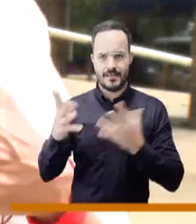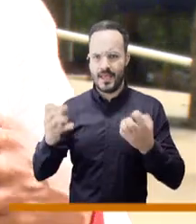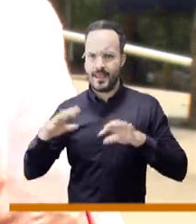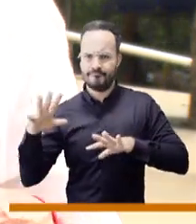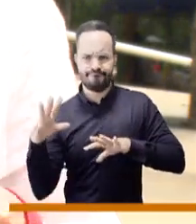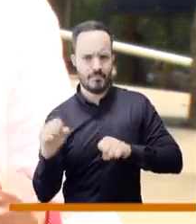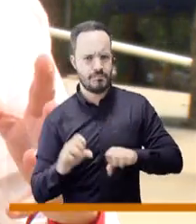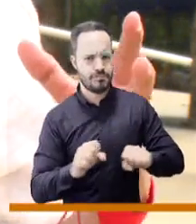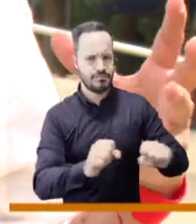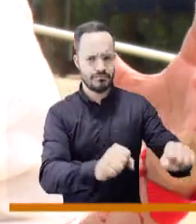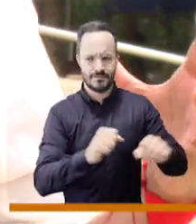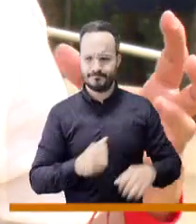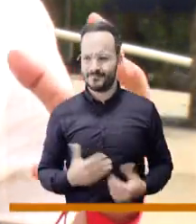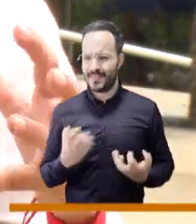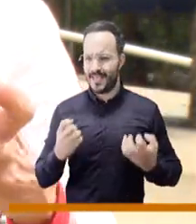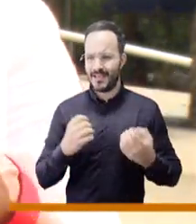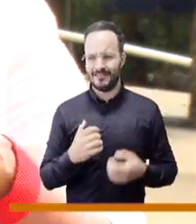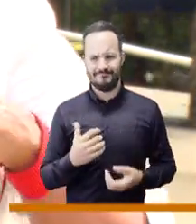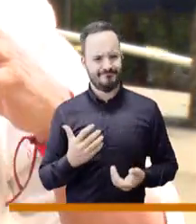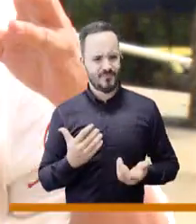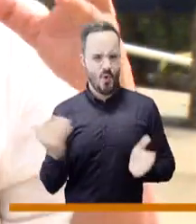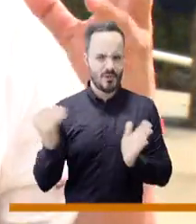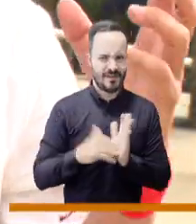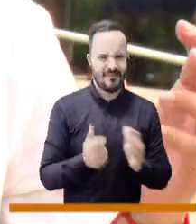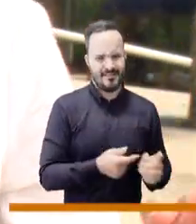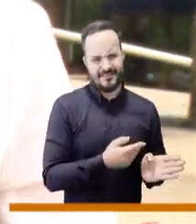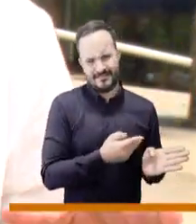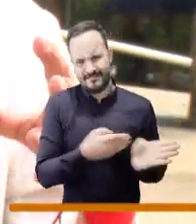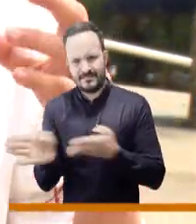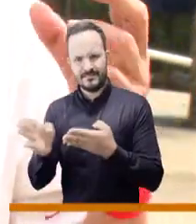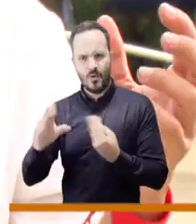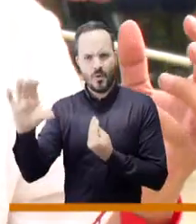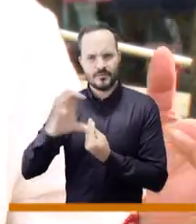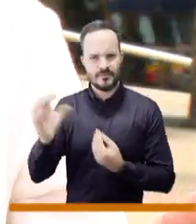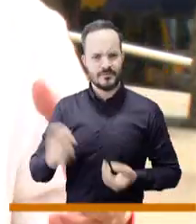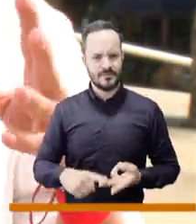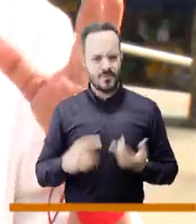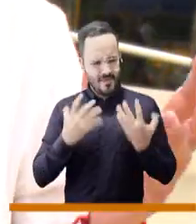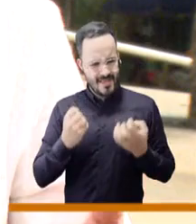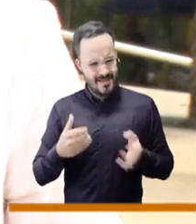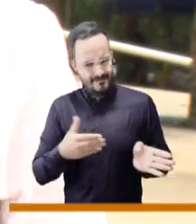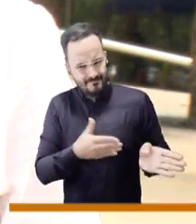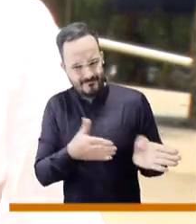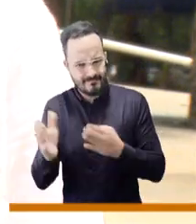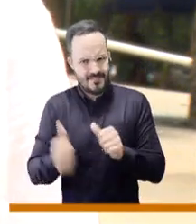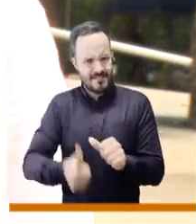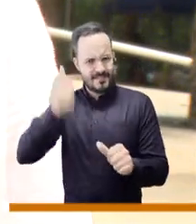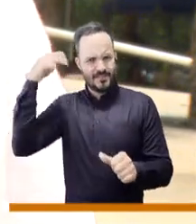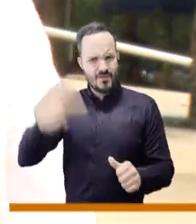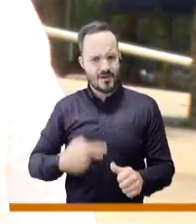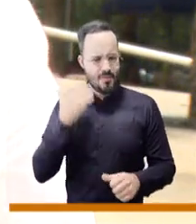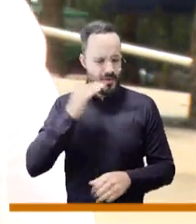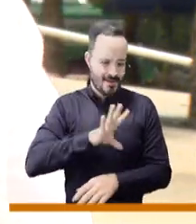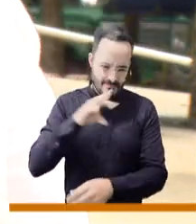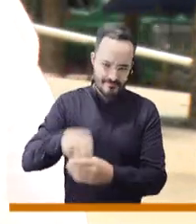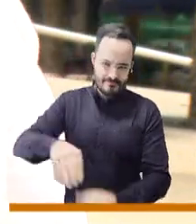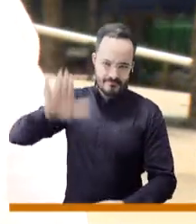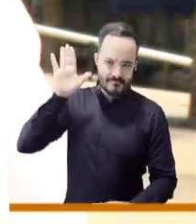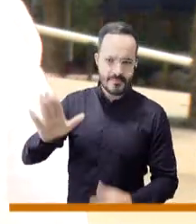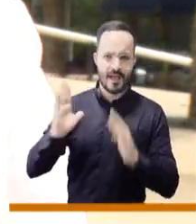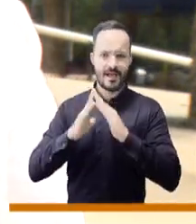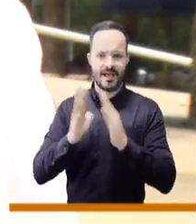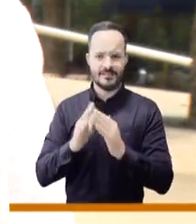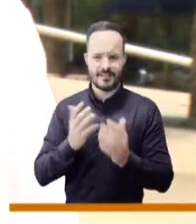nuestras cuerpas, vienen por el conservadurismo, por volvernos a mandar a la calle, a la casa a cocinar otra vez. Y esa es nuestra,